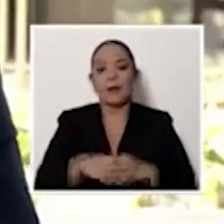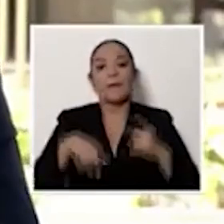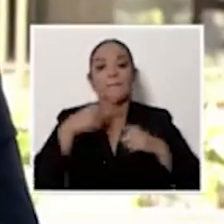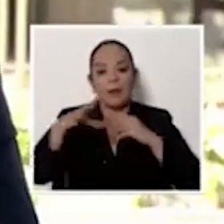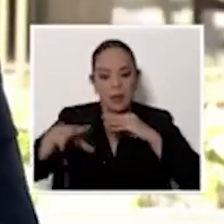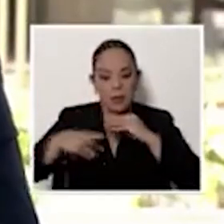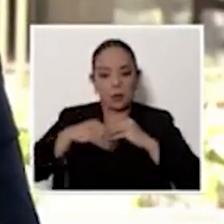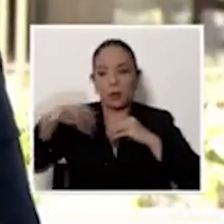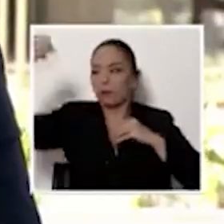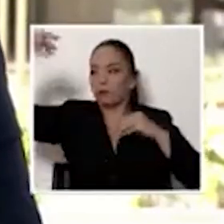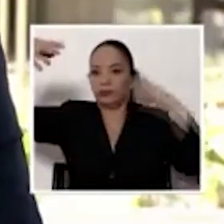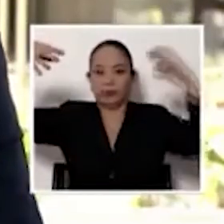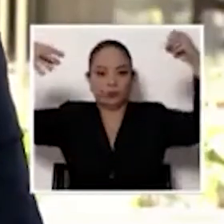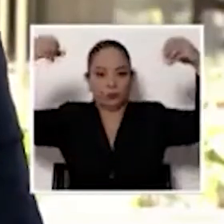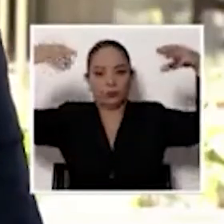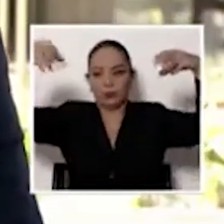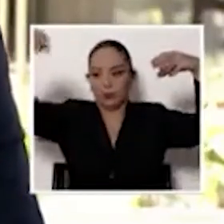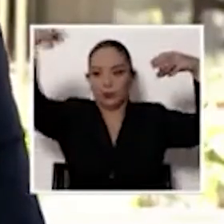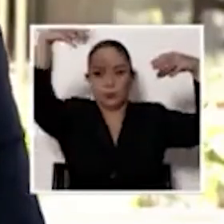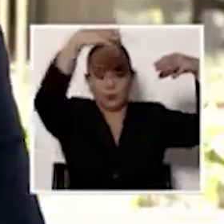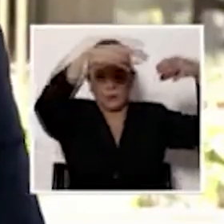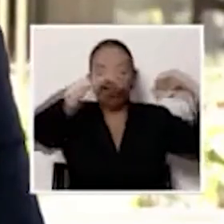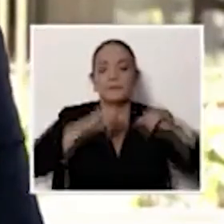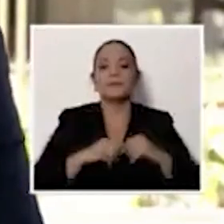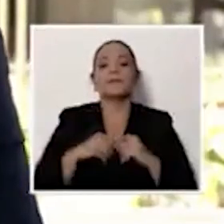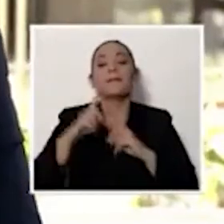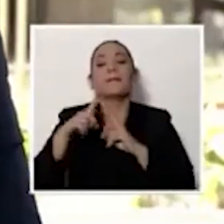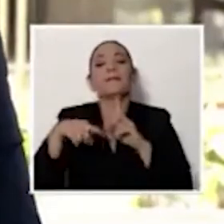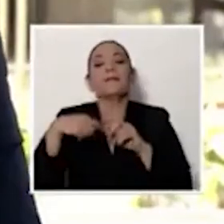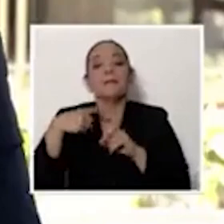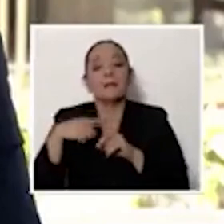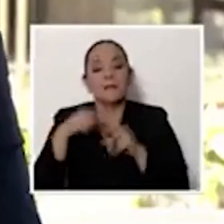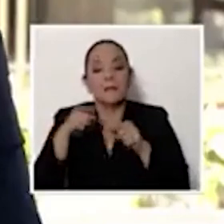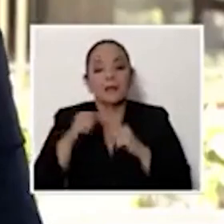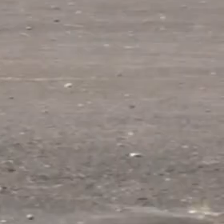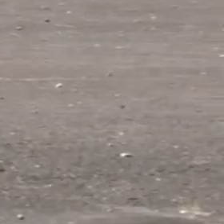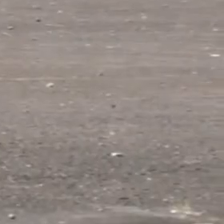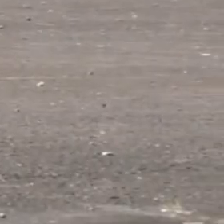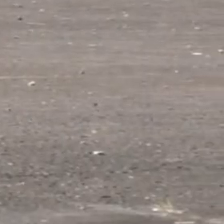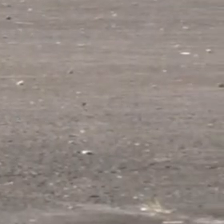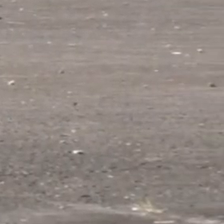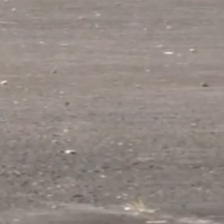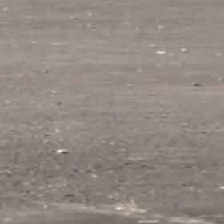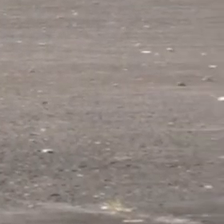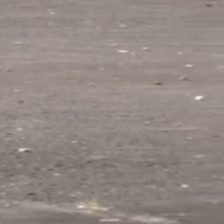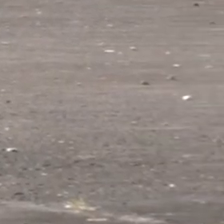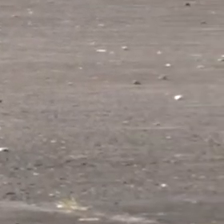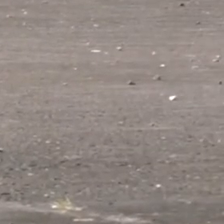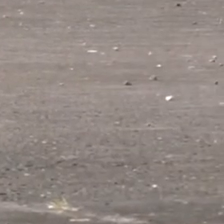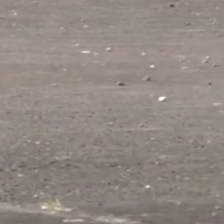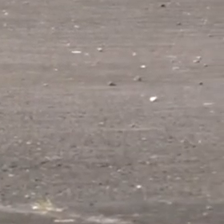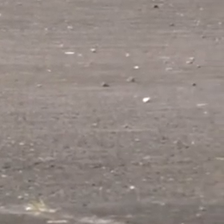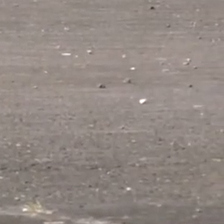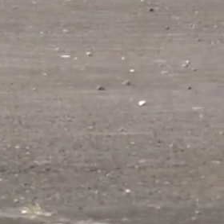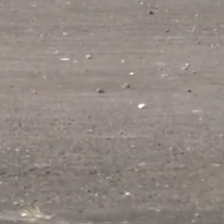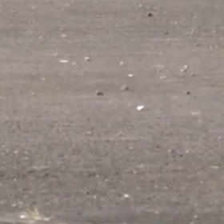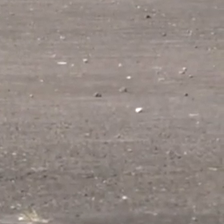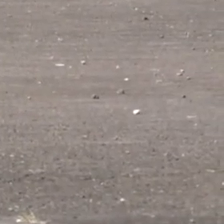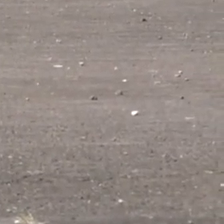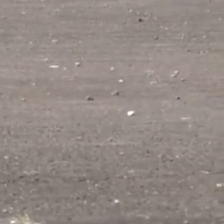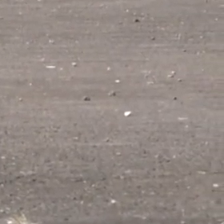en este esta infraestructura Además de eso se va a iluminar una cancha que ya existe en ese sitio